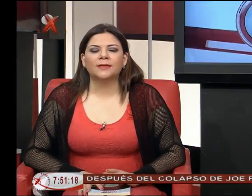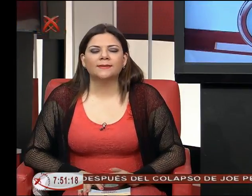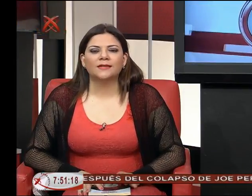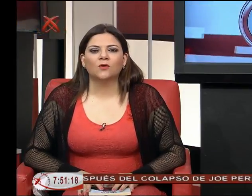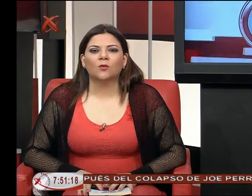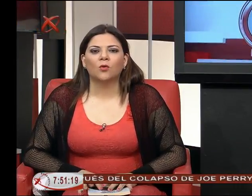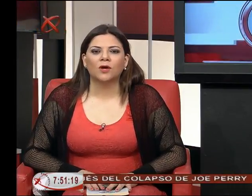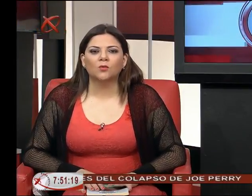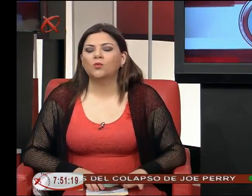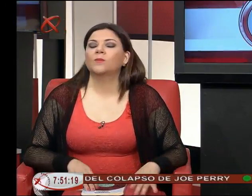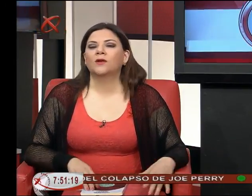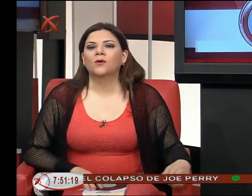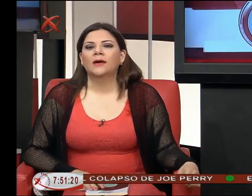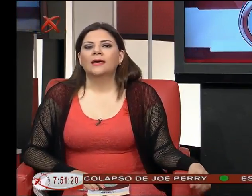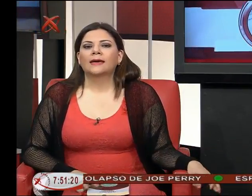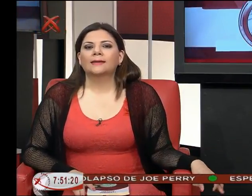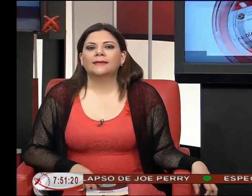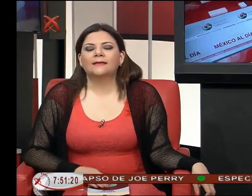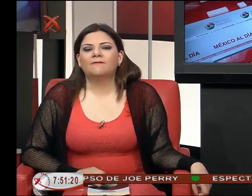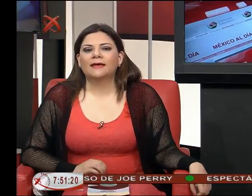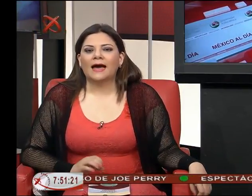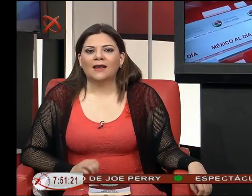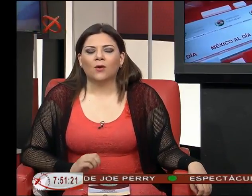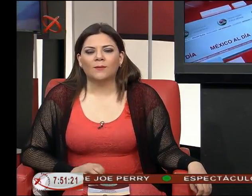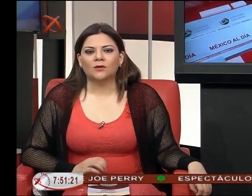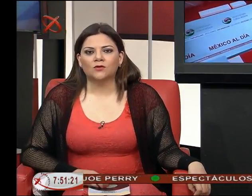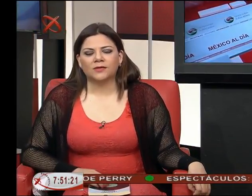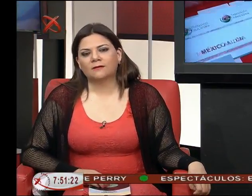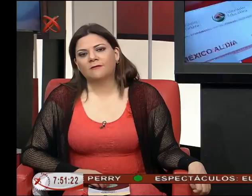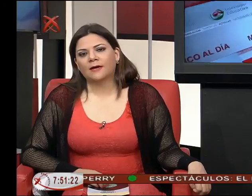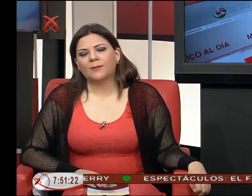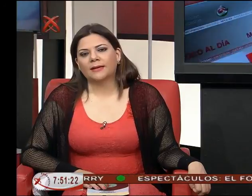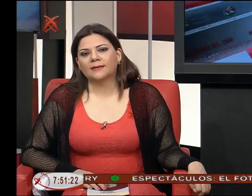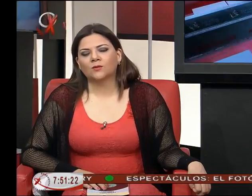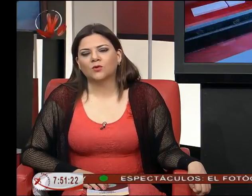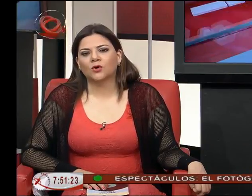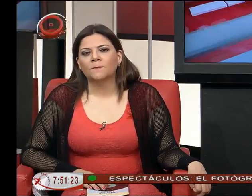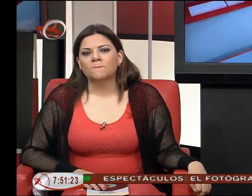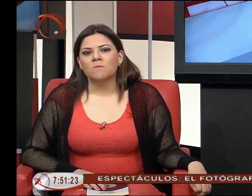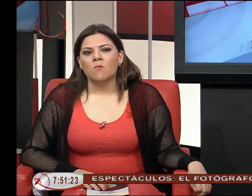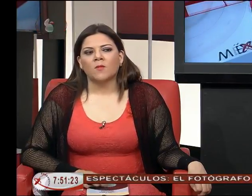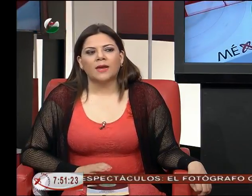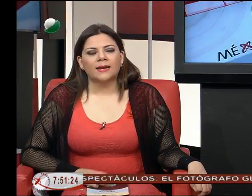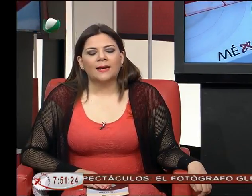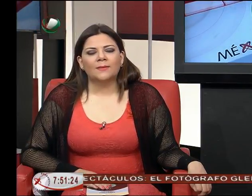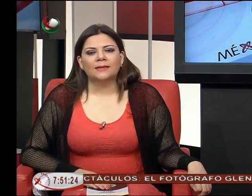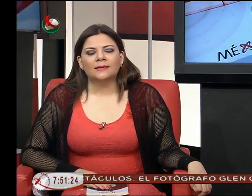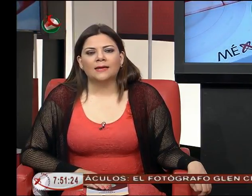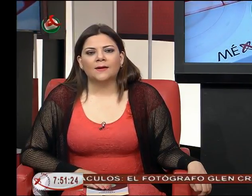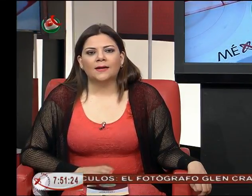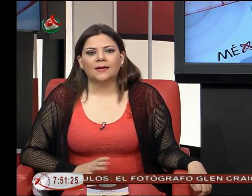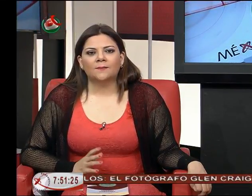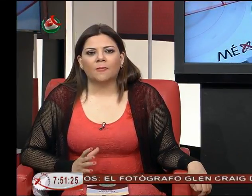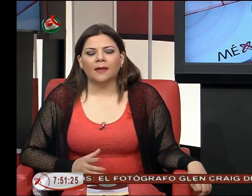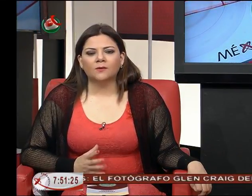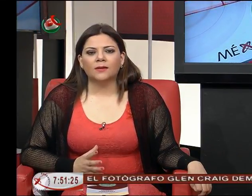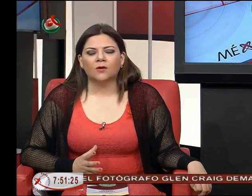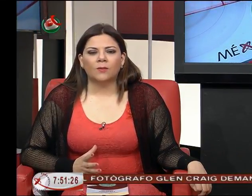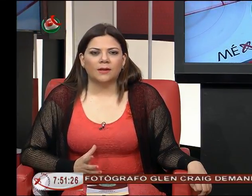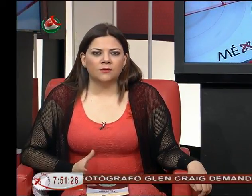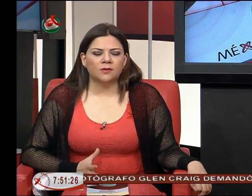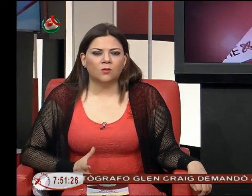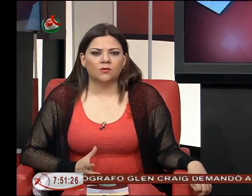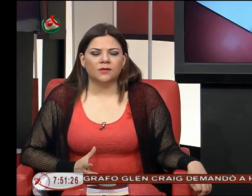pero sigue siendo como que un número que significa algo, al menos lo significa para este autor, que realmente hace